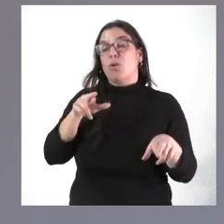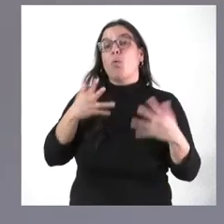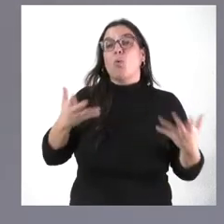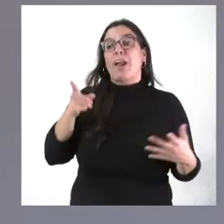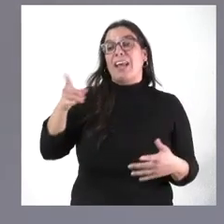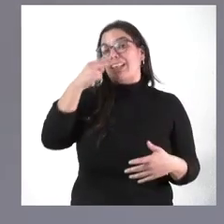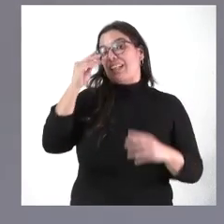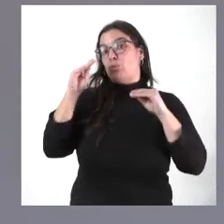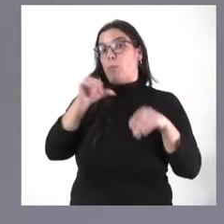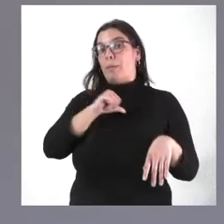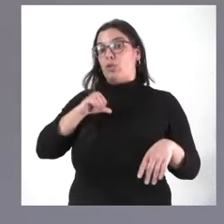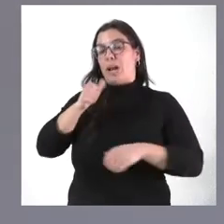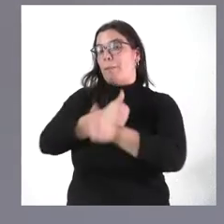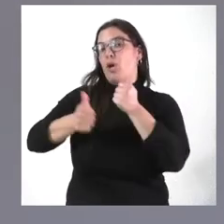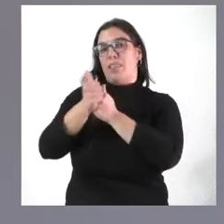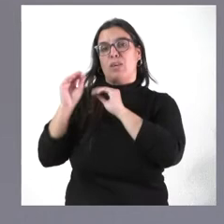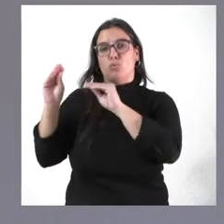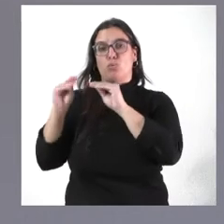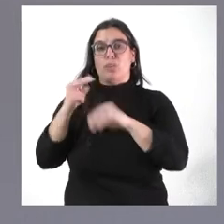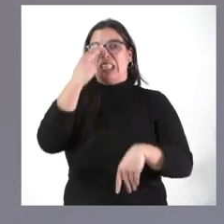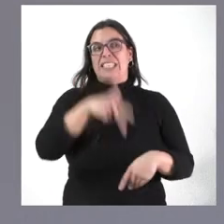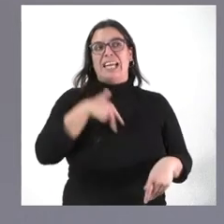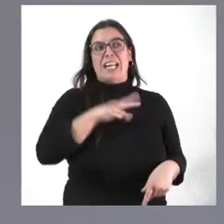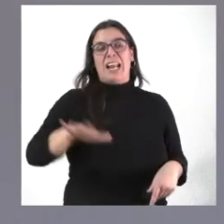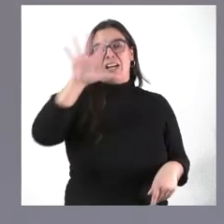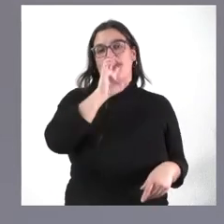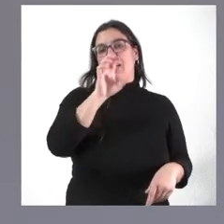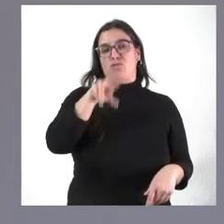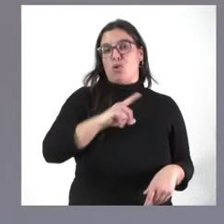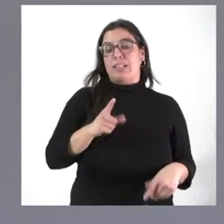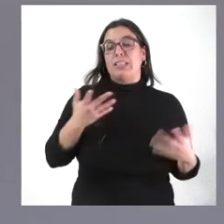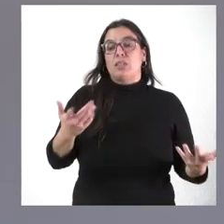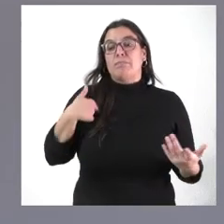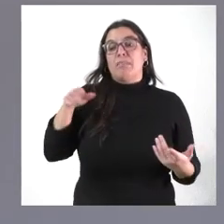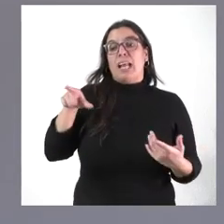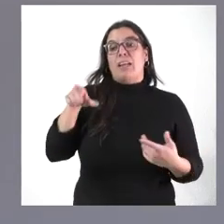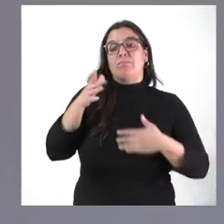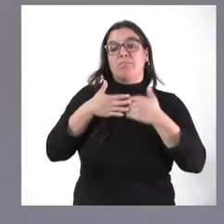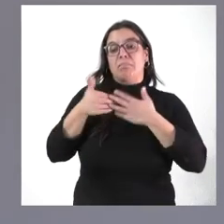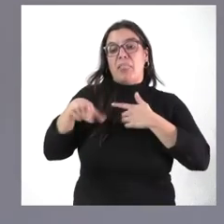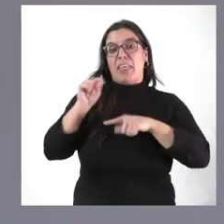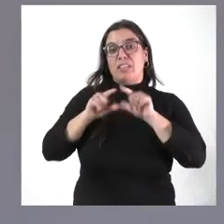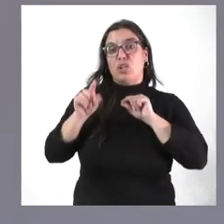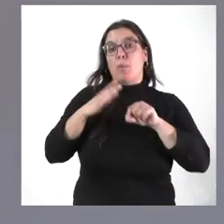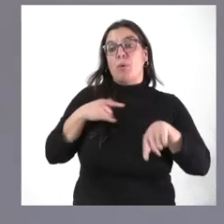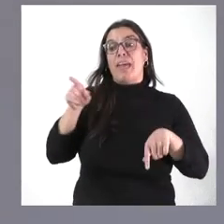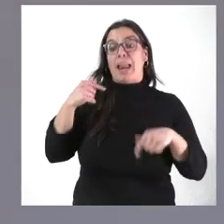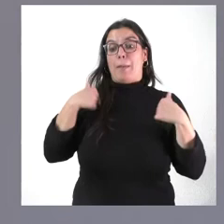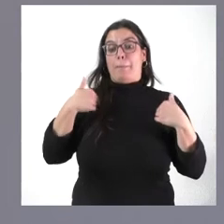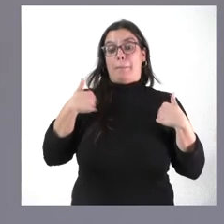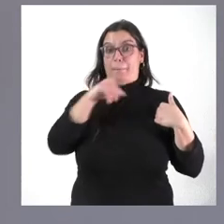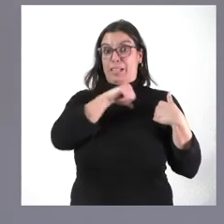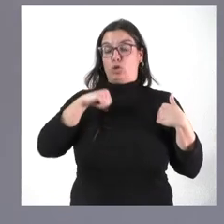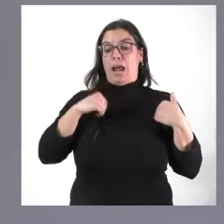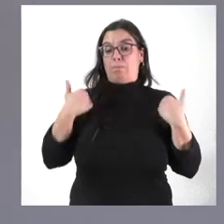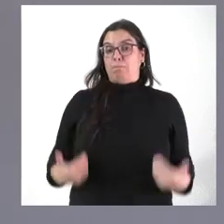intereses personales por encima de los intereses generales del país y que está tomando algunas decisiones que le pueden venir a él bien Para seguir